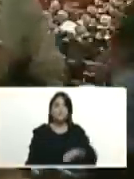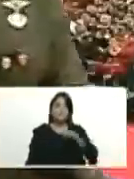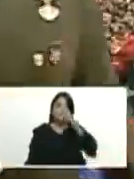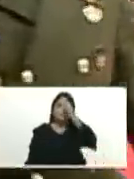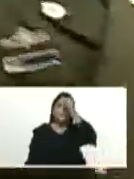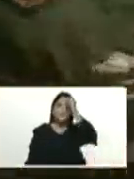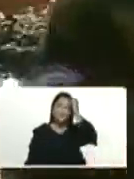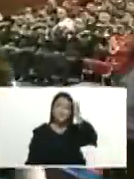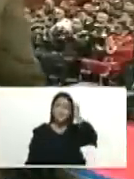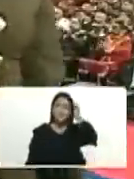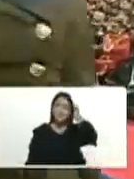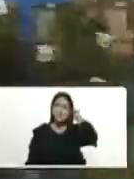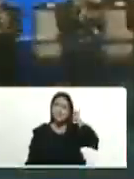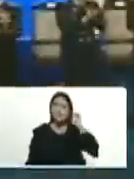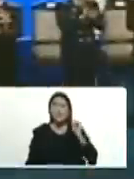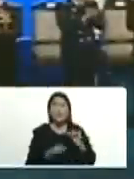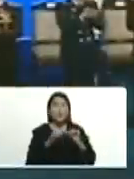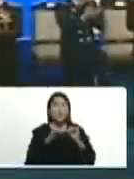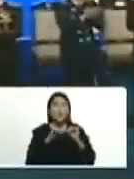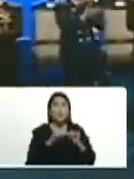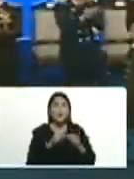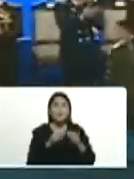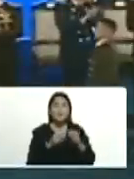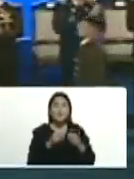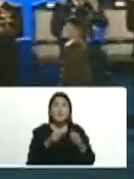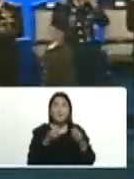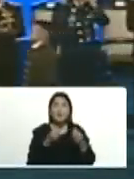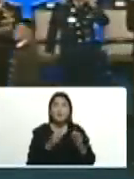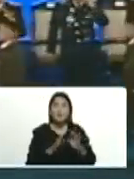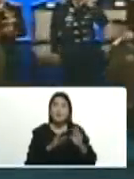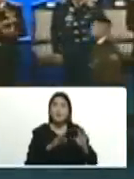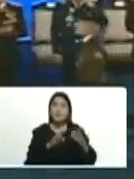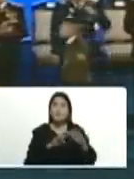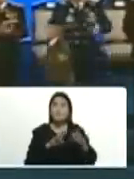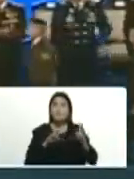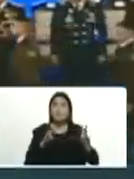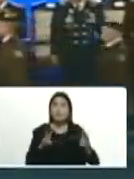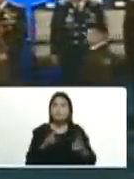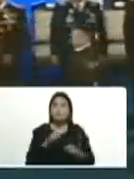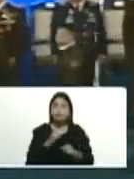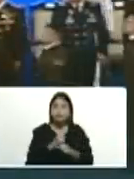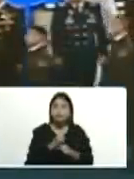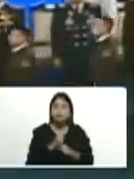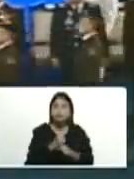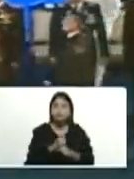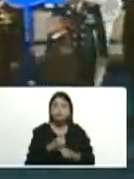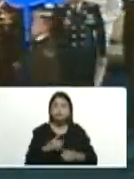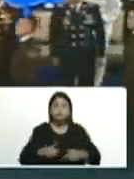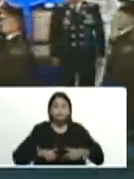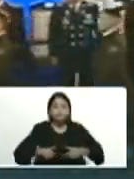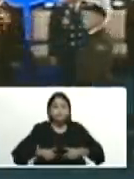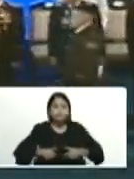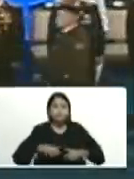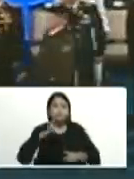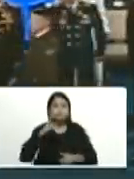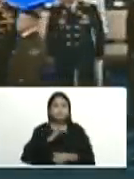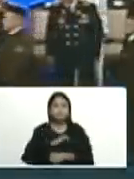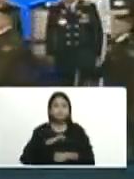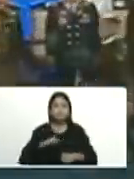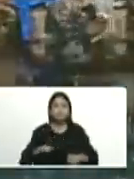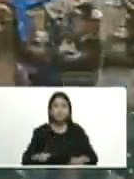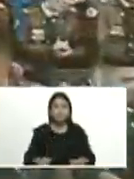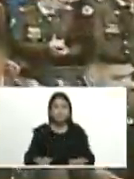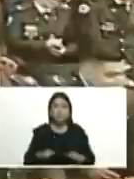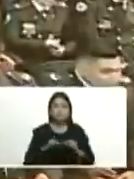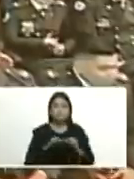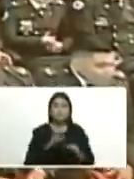Todo lo hemos hecho y seguiremos haciendo por la paz, por ella todo el trabajo, la actividad y el empeño de la Fuerza Armada Nacional Bolivariana, lo decía